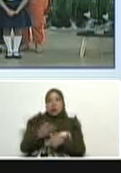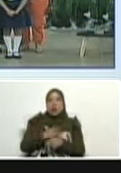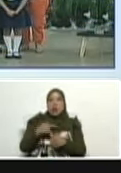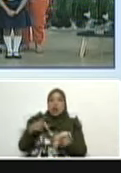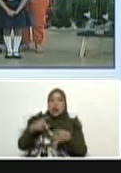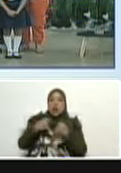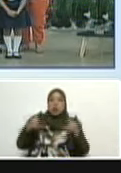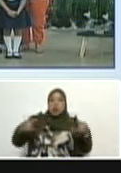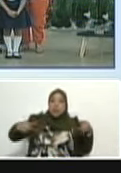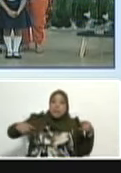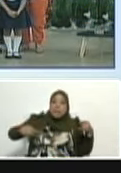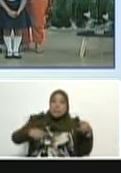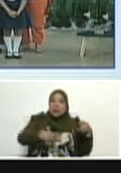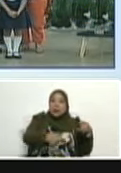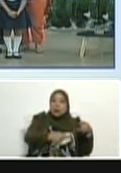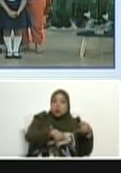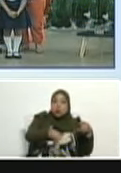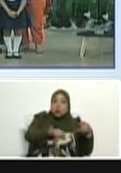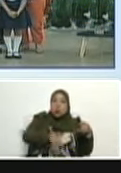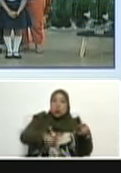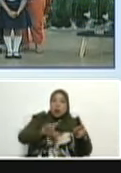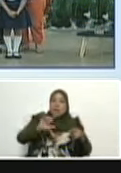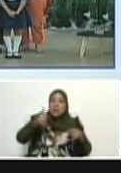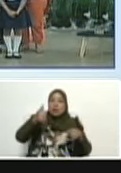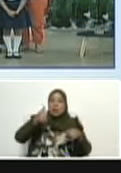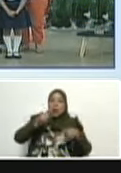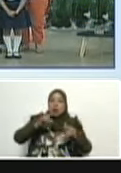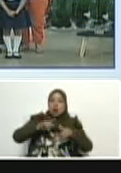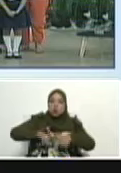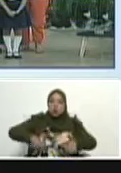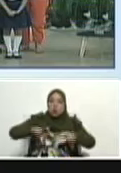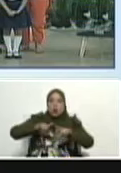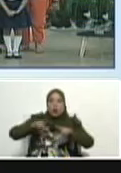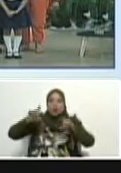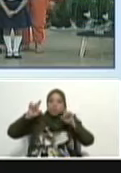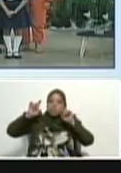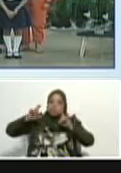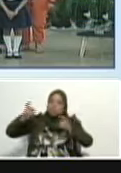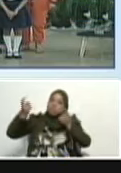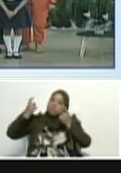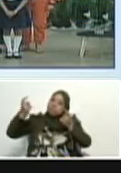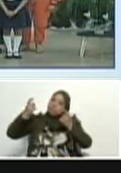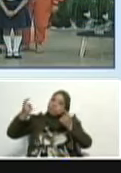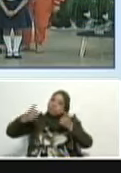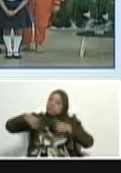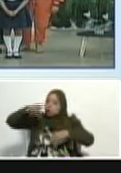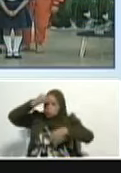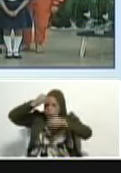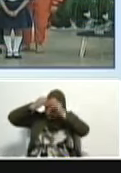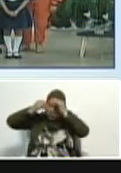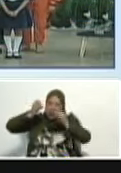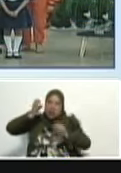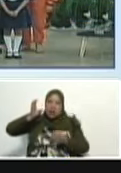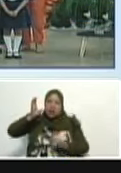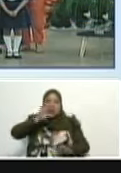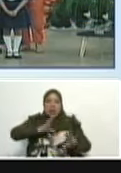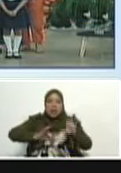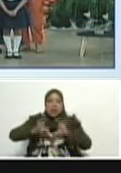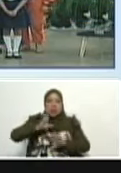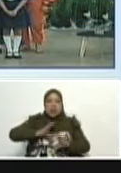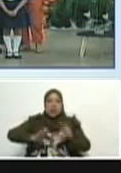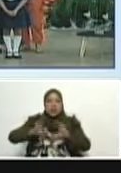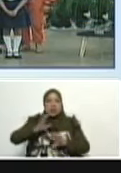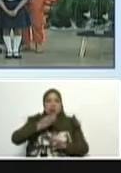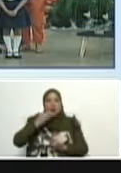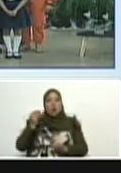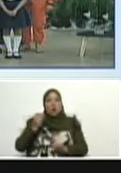inaugurar el primer centro didáctico para la enseñanza de la ciencia, para la juventud. Adelante,